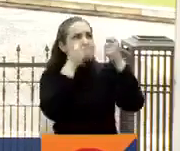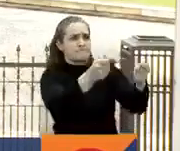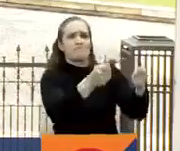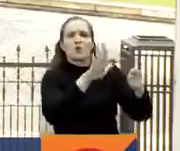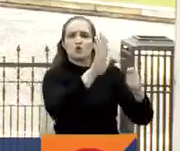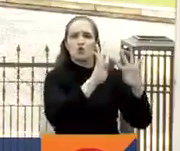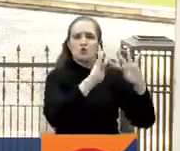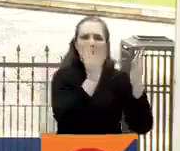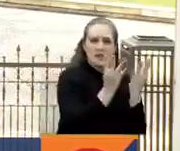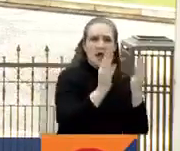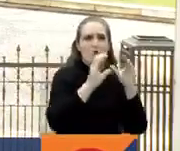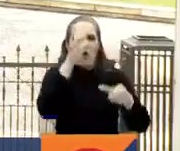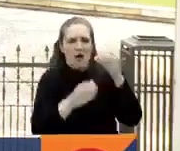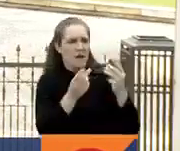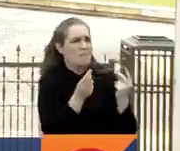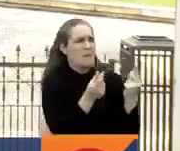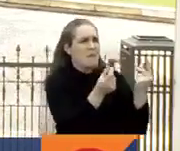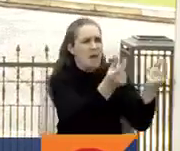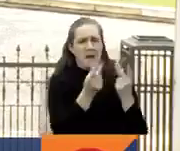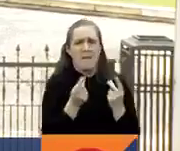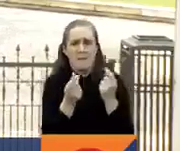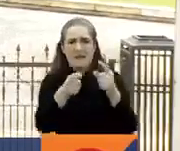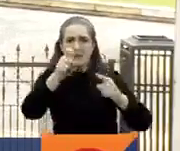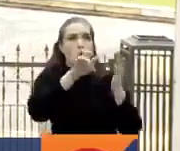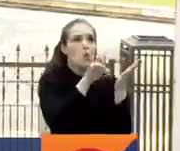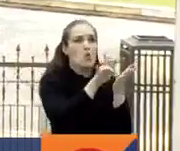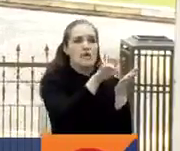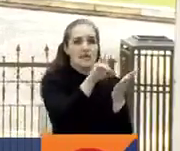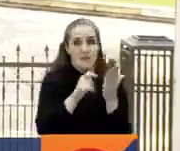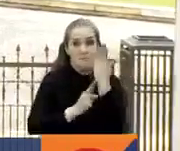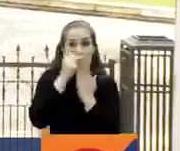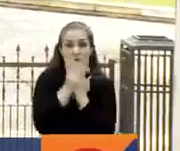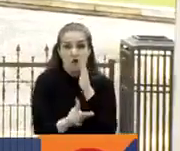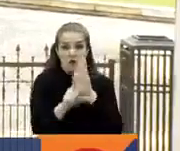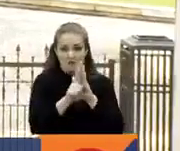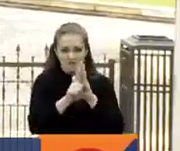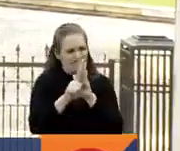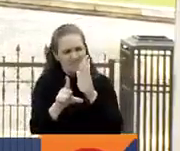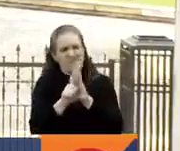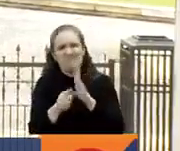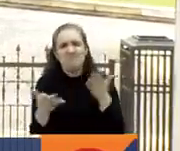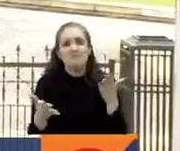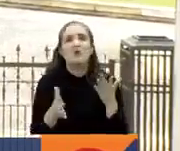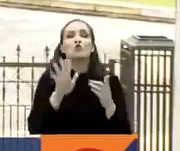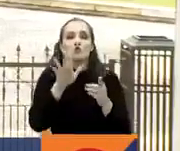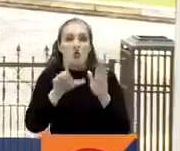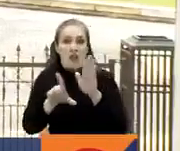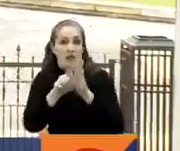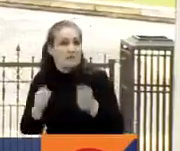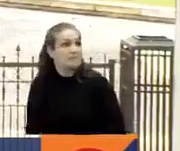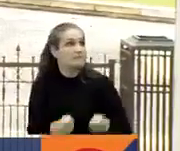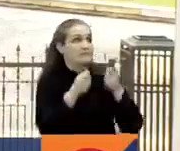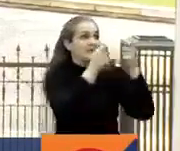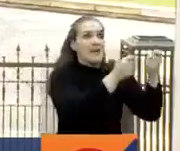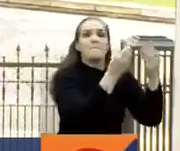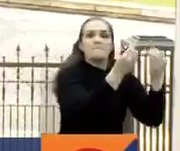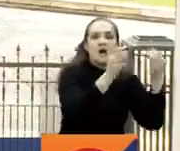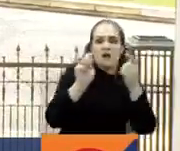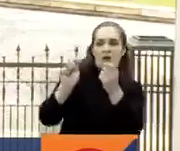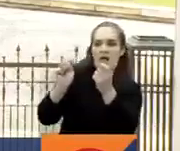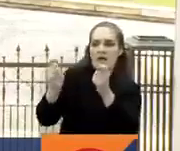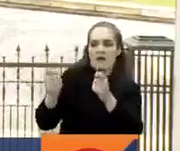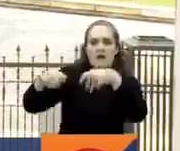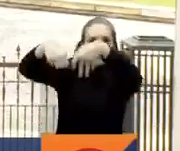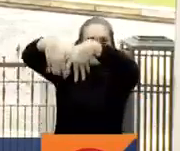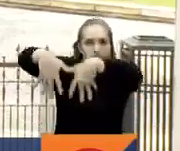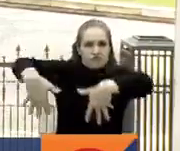sea mucho más expedito. En estos proyectos, recordemos que hay un componente legislativo, un componente de modificación también en materia de